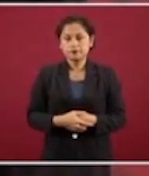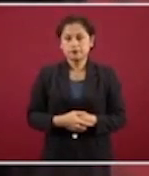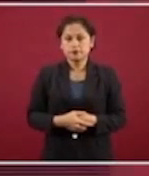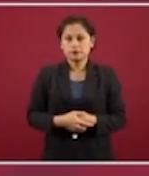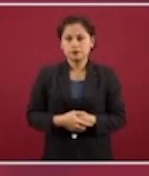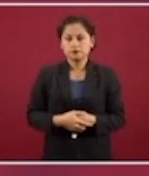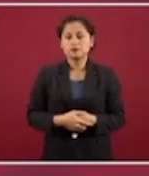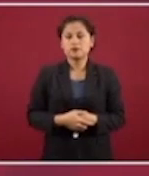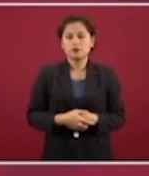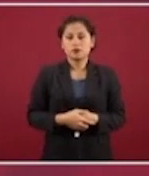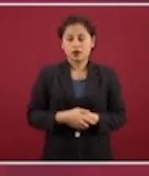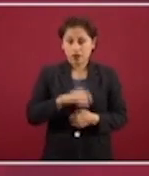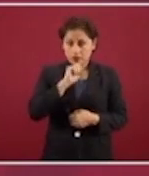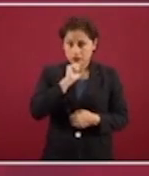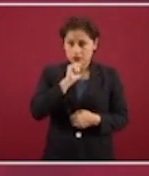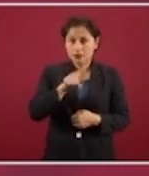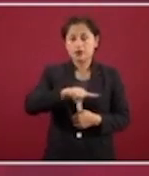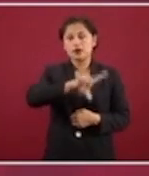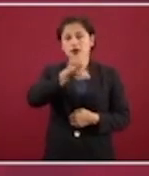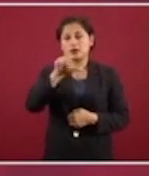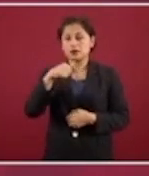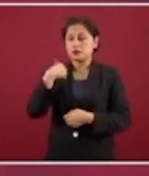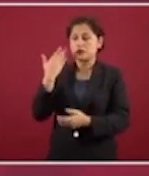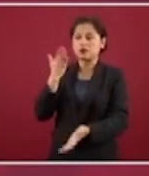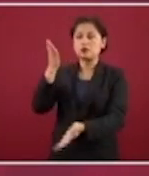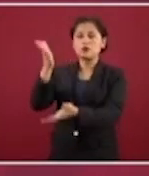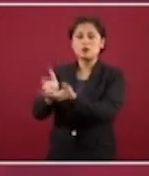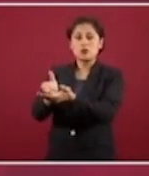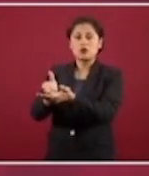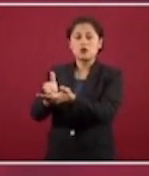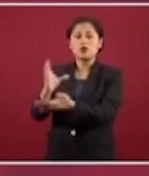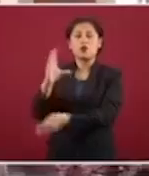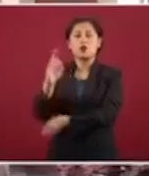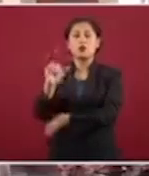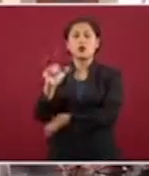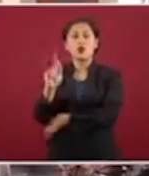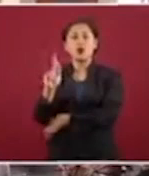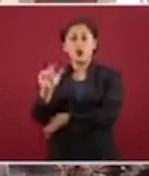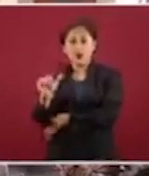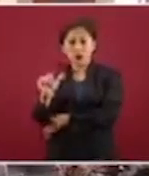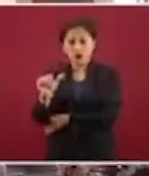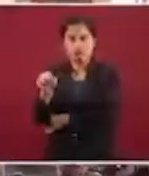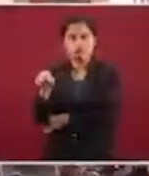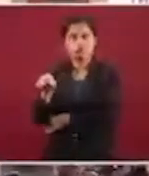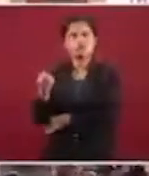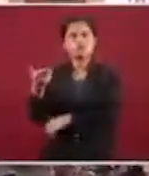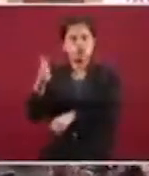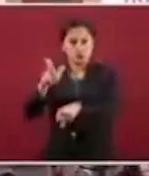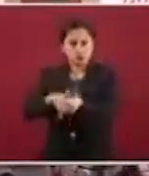voy también a estar en Villacuapa, en otro hospital